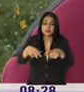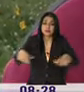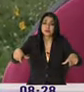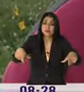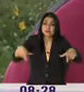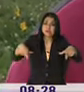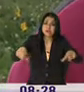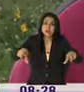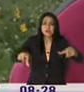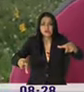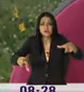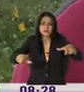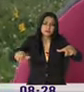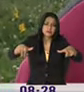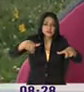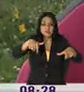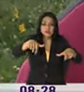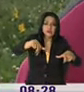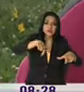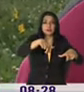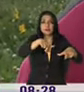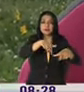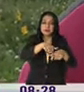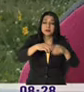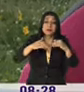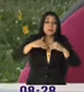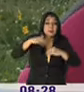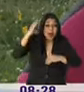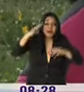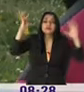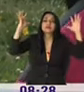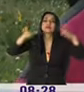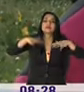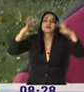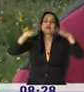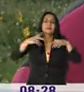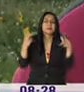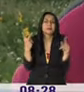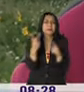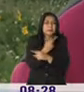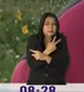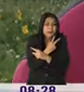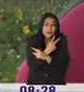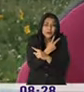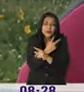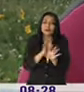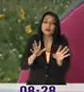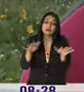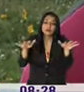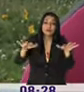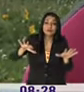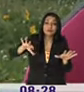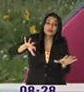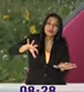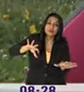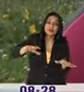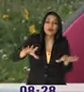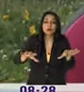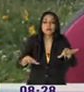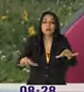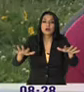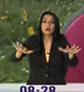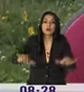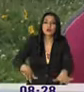no sirve, al menos en las temporadas invernales. Poco a poco se va cayendo hacia las